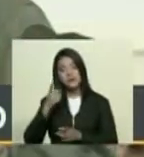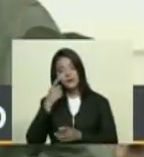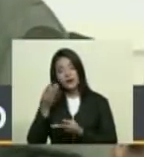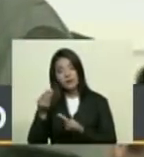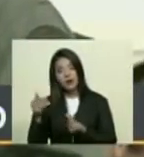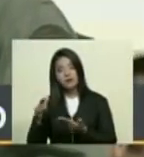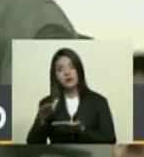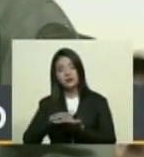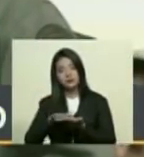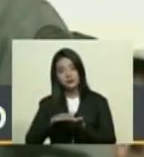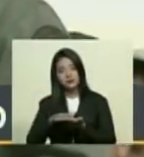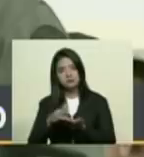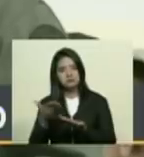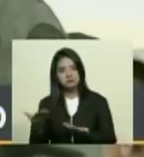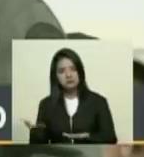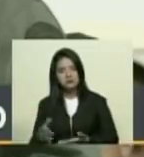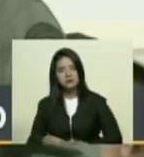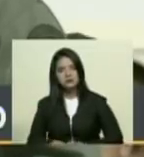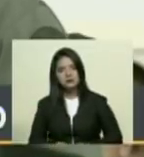vamos a enfrentar